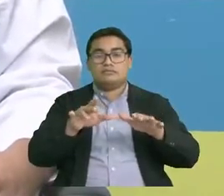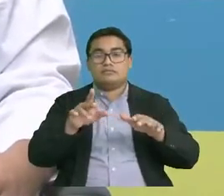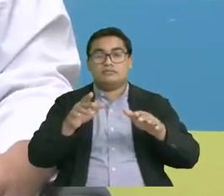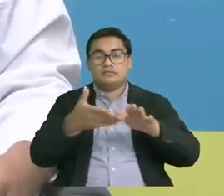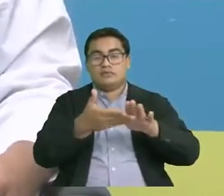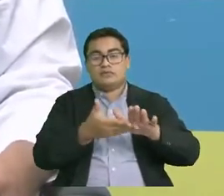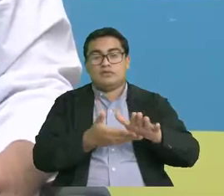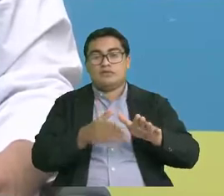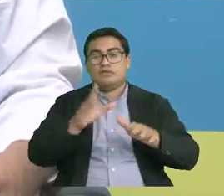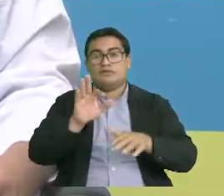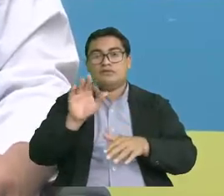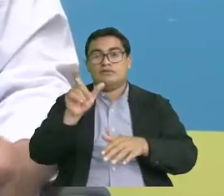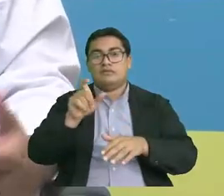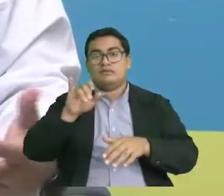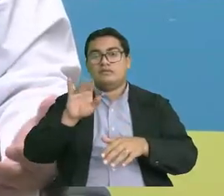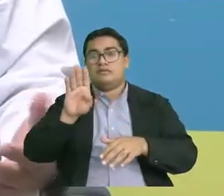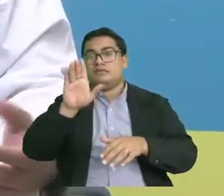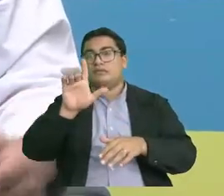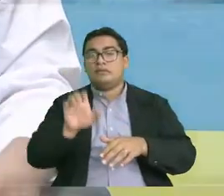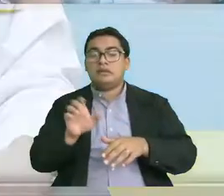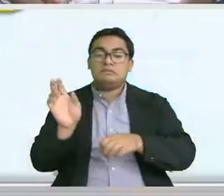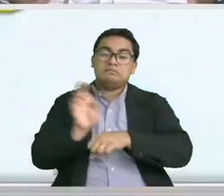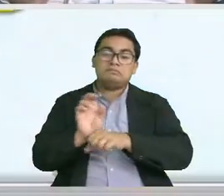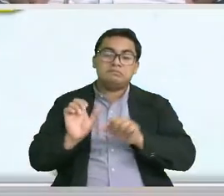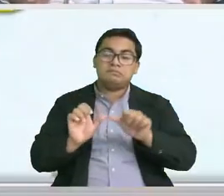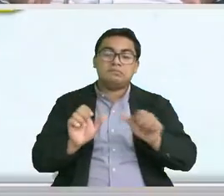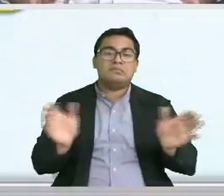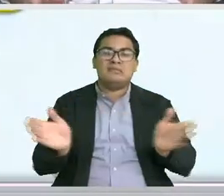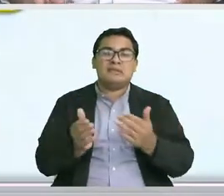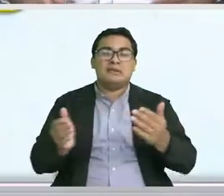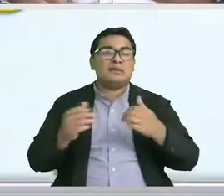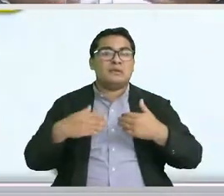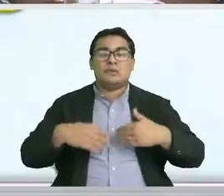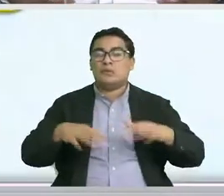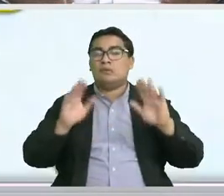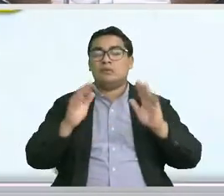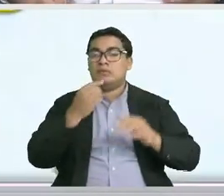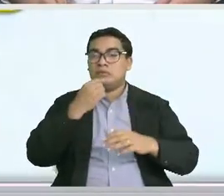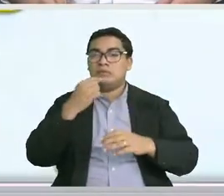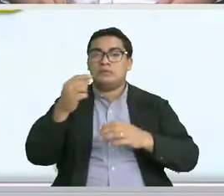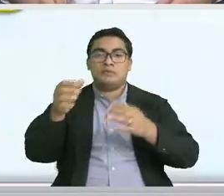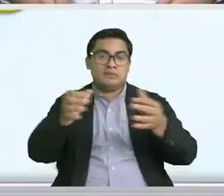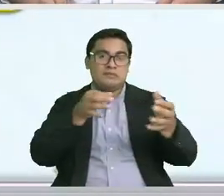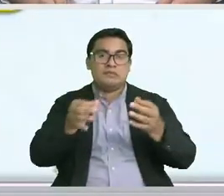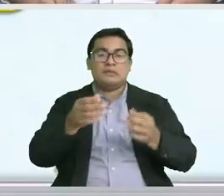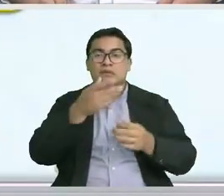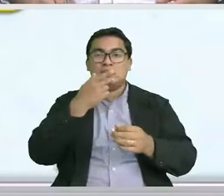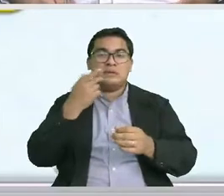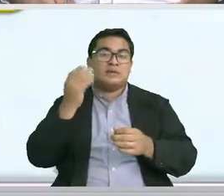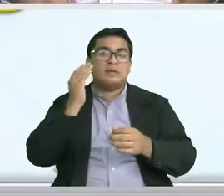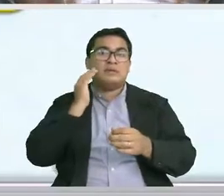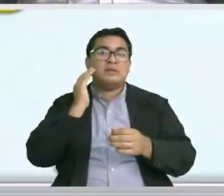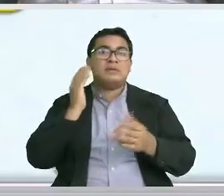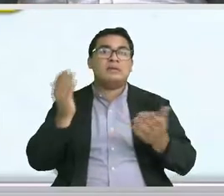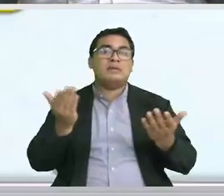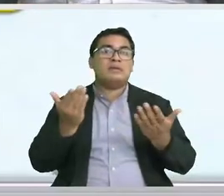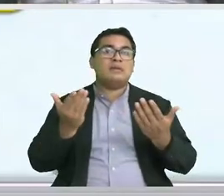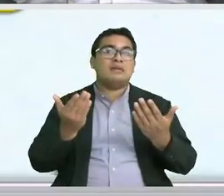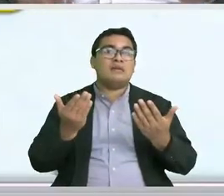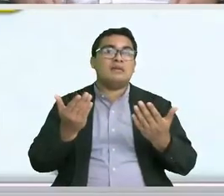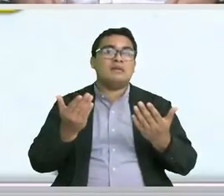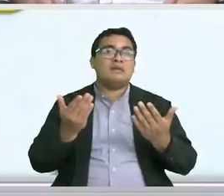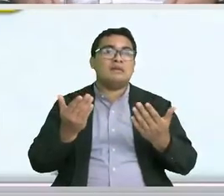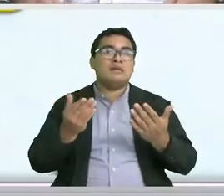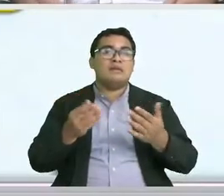de tratamiento quirúrgico, incluso ni de seguimiento. Muchas veces podemos indicarle a los padres que el niño camine sobre